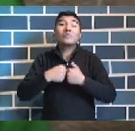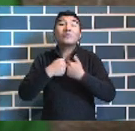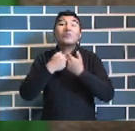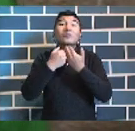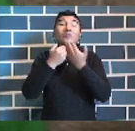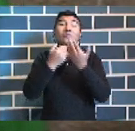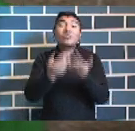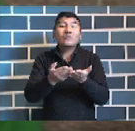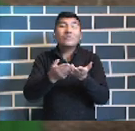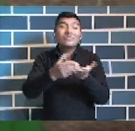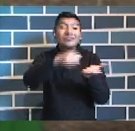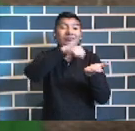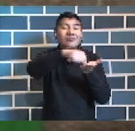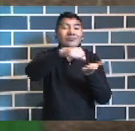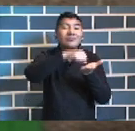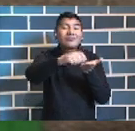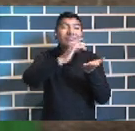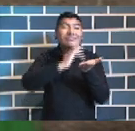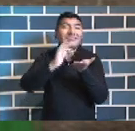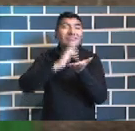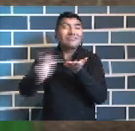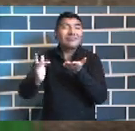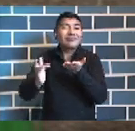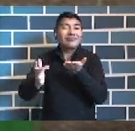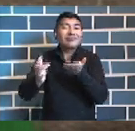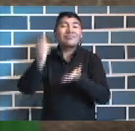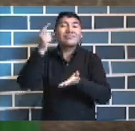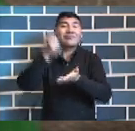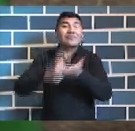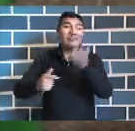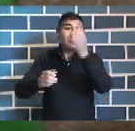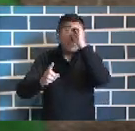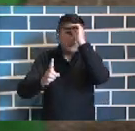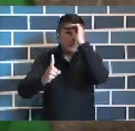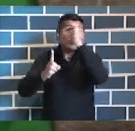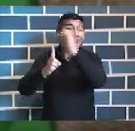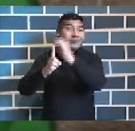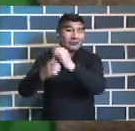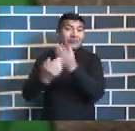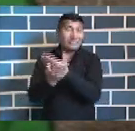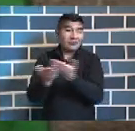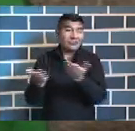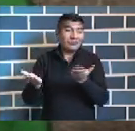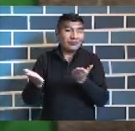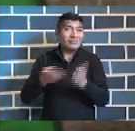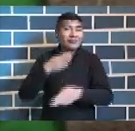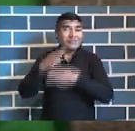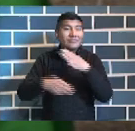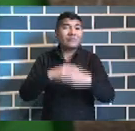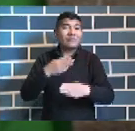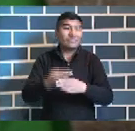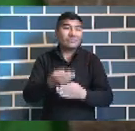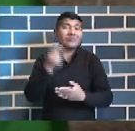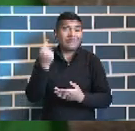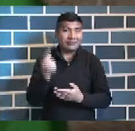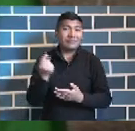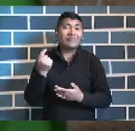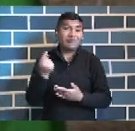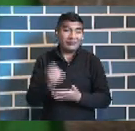lo gastas? ¿Qué finalidad le das a los bienes materiales y al dinero?